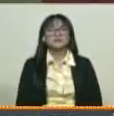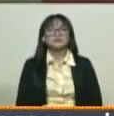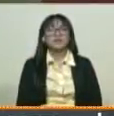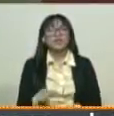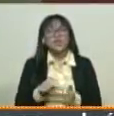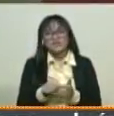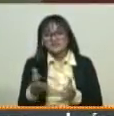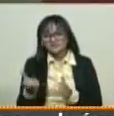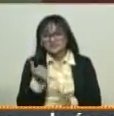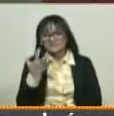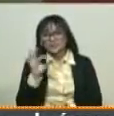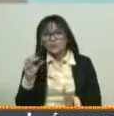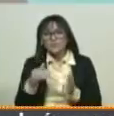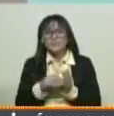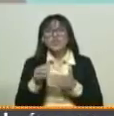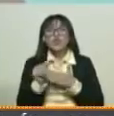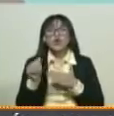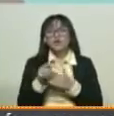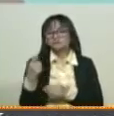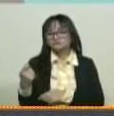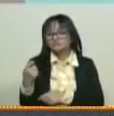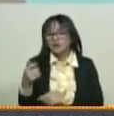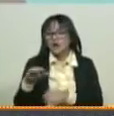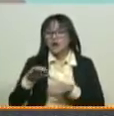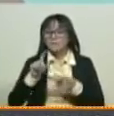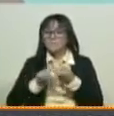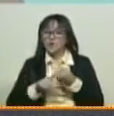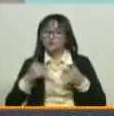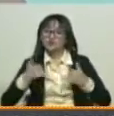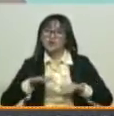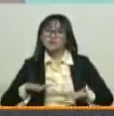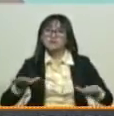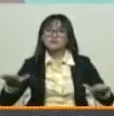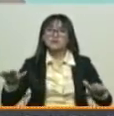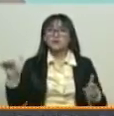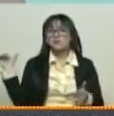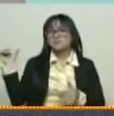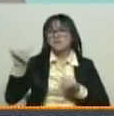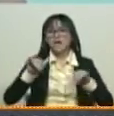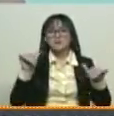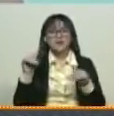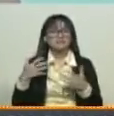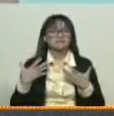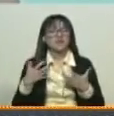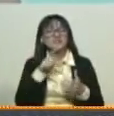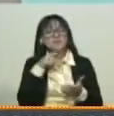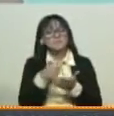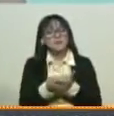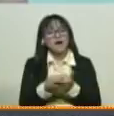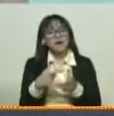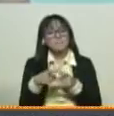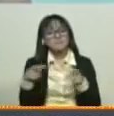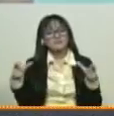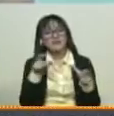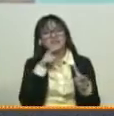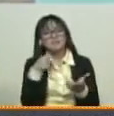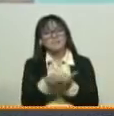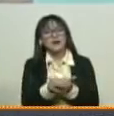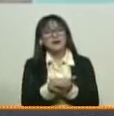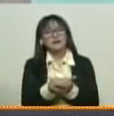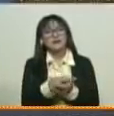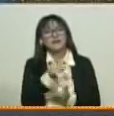mil dólares mensuales Julio Borges para mantener a su esposa, a sus hijos y para viajar como viaja? ¿Quién le paga los pasajes? ¿A quién le rinde